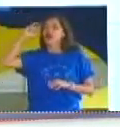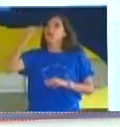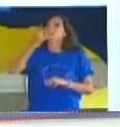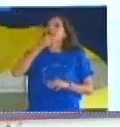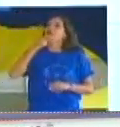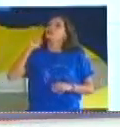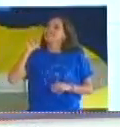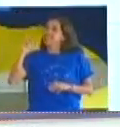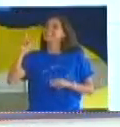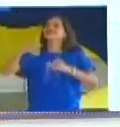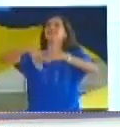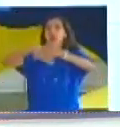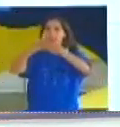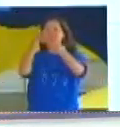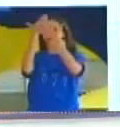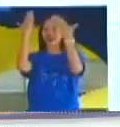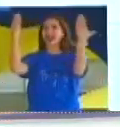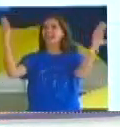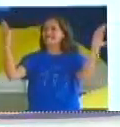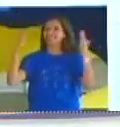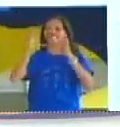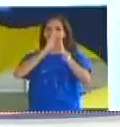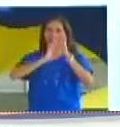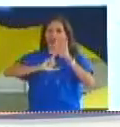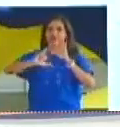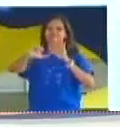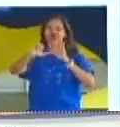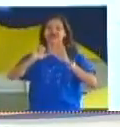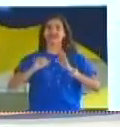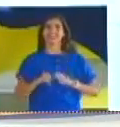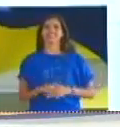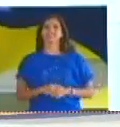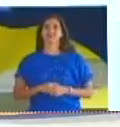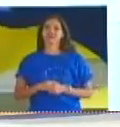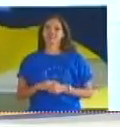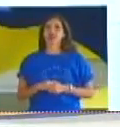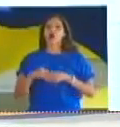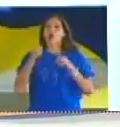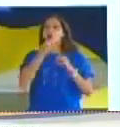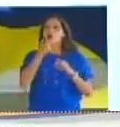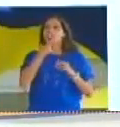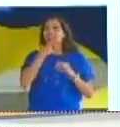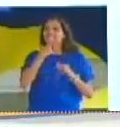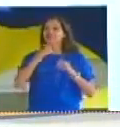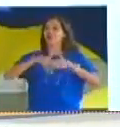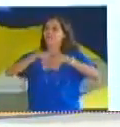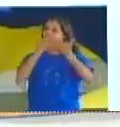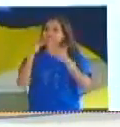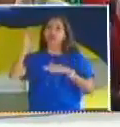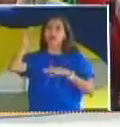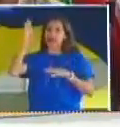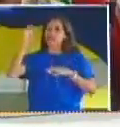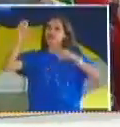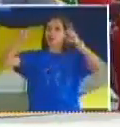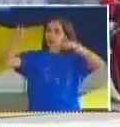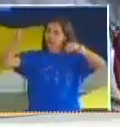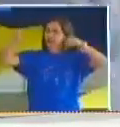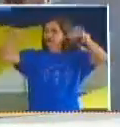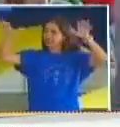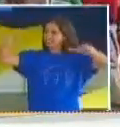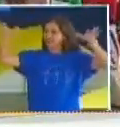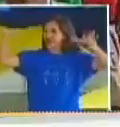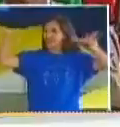lindo amanecer constituyente, un lindo amanecer de patria. Vamos a sentarnos, por